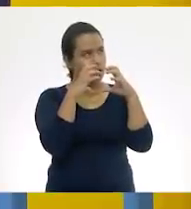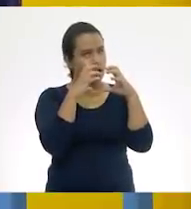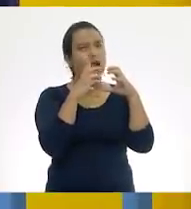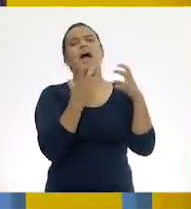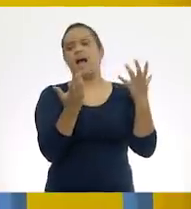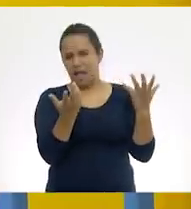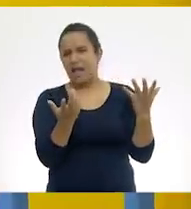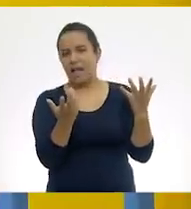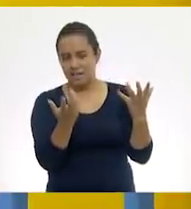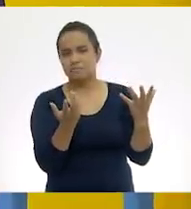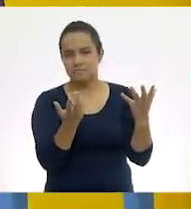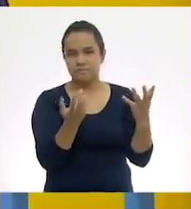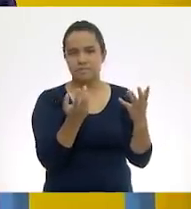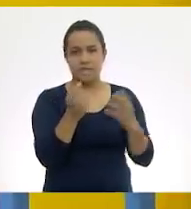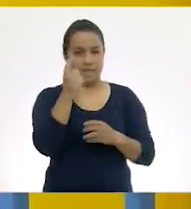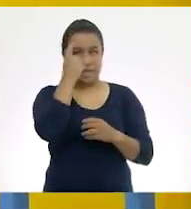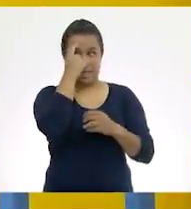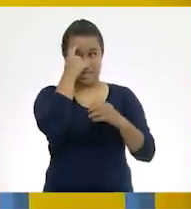sí, claro.